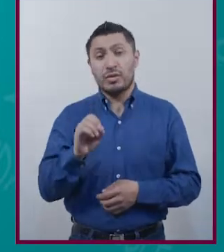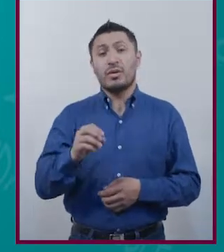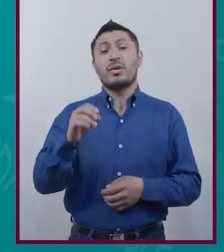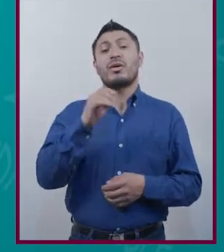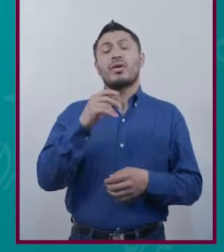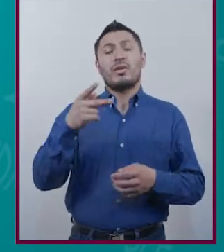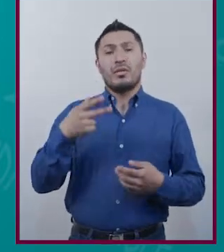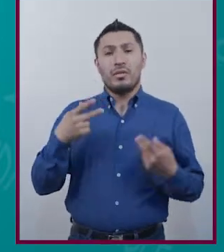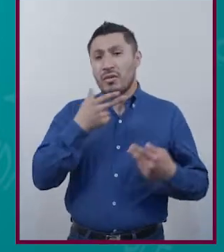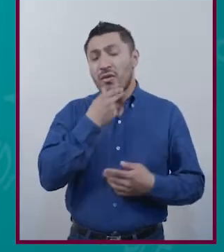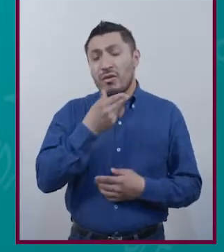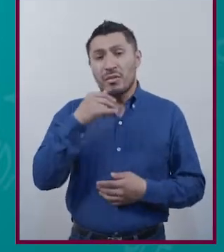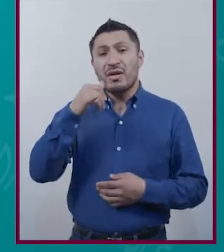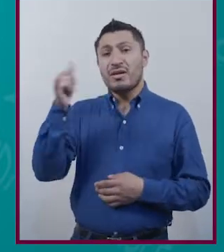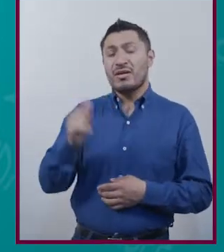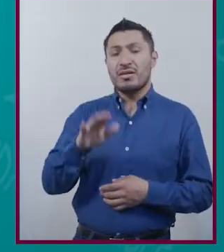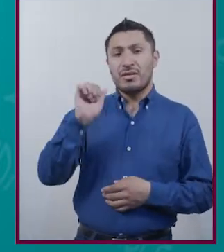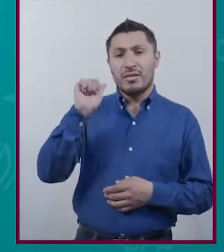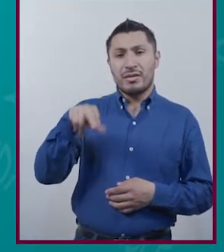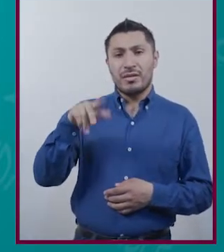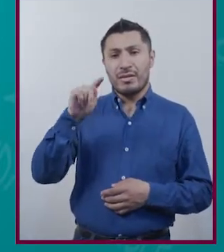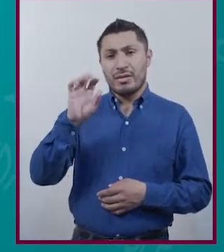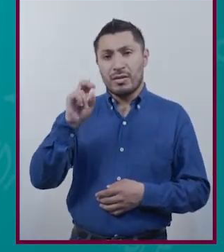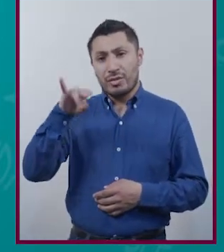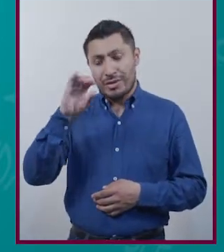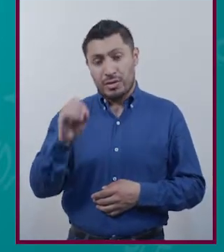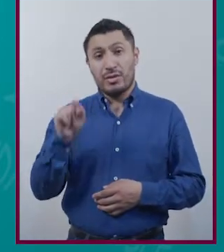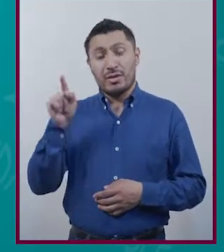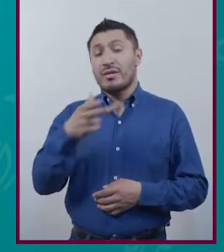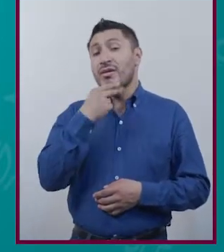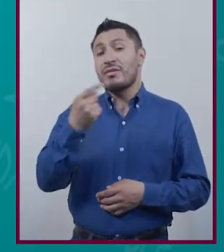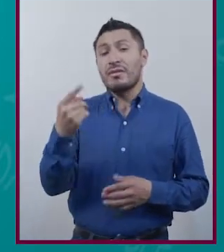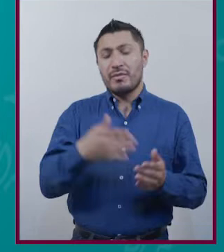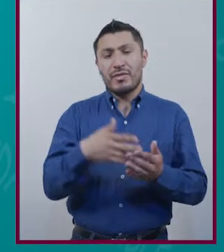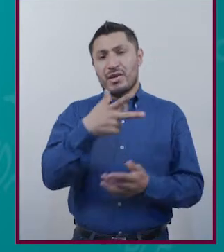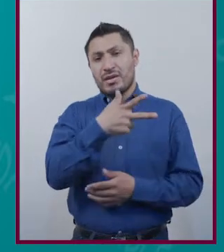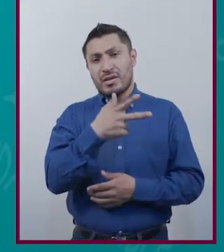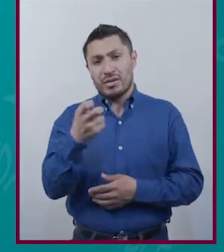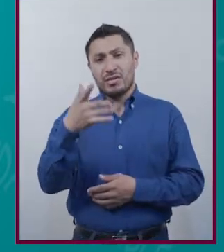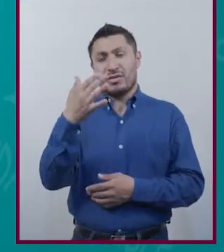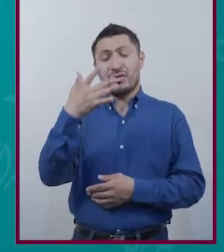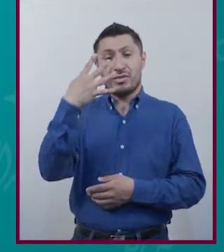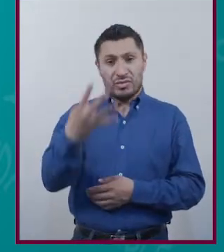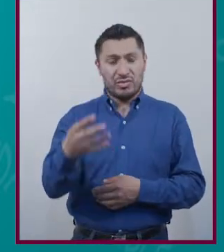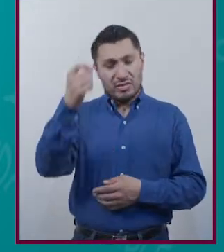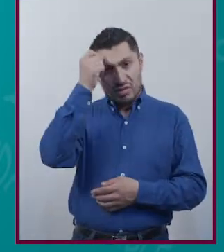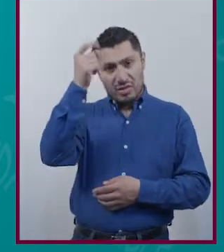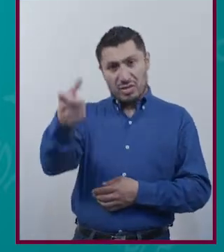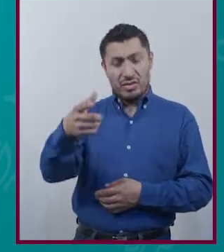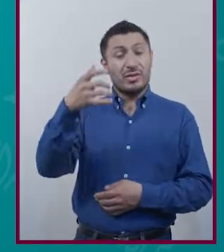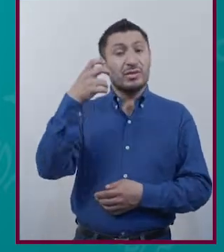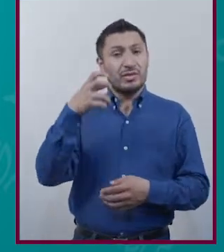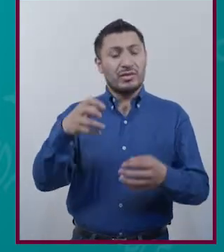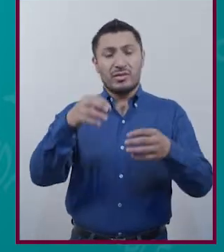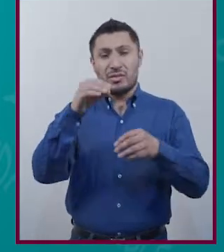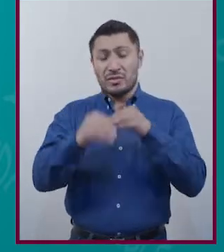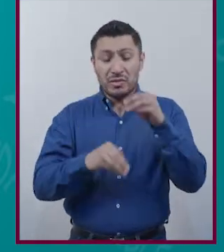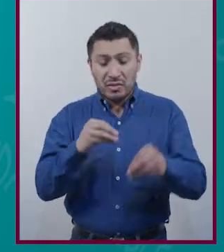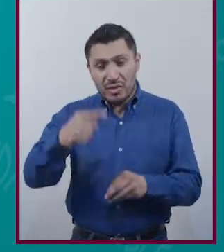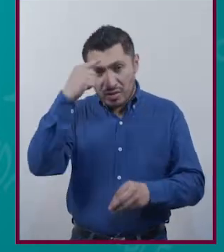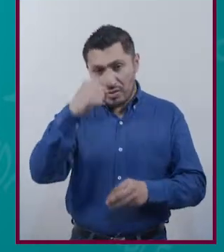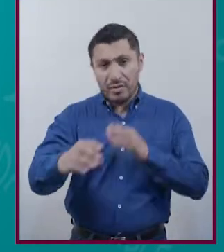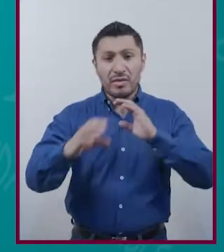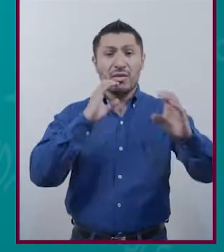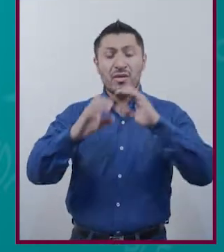inmigrante italiano Antonio Meucci. Él fue el hombre que en 1854 ideó el aparato para poder comunicarse con